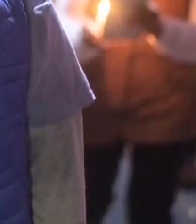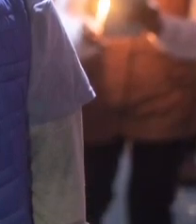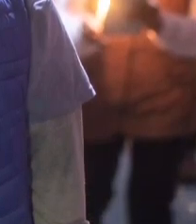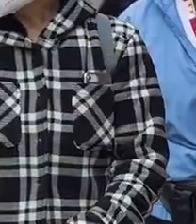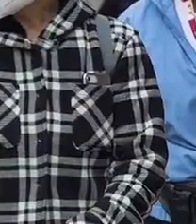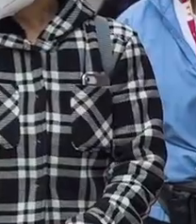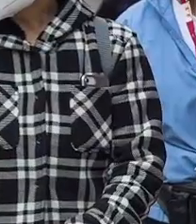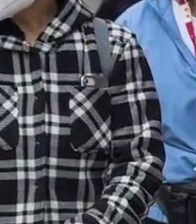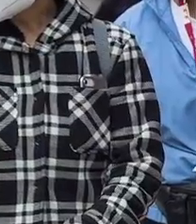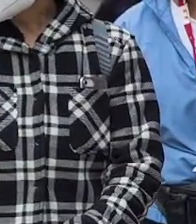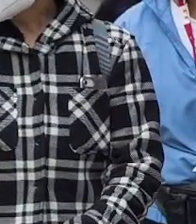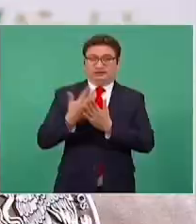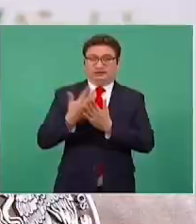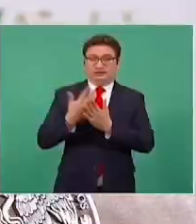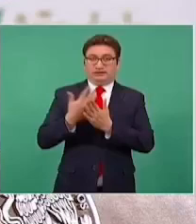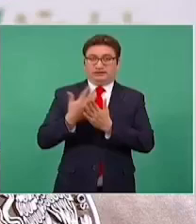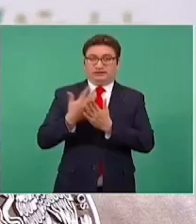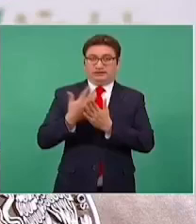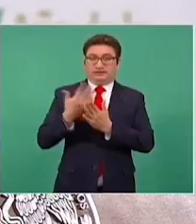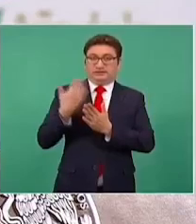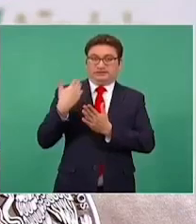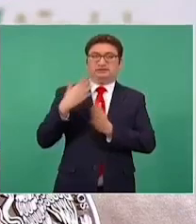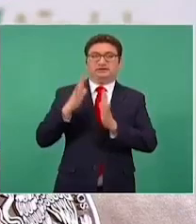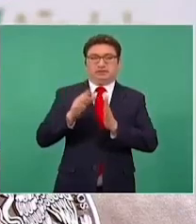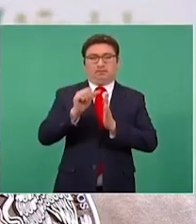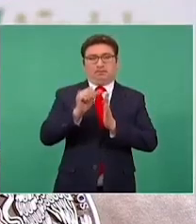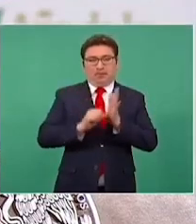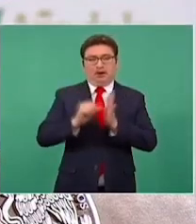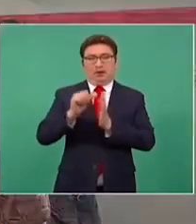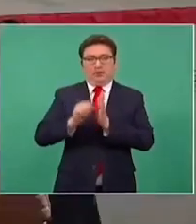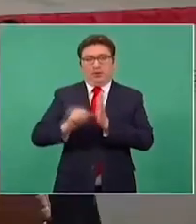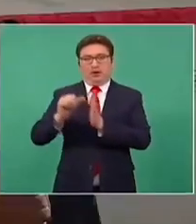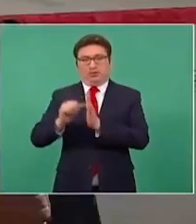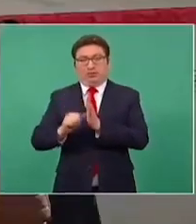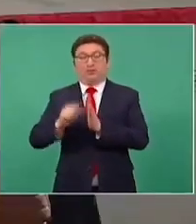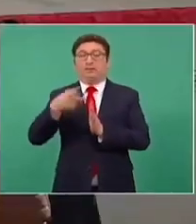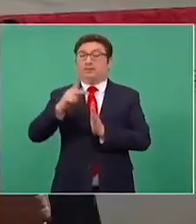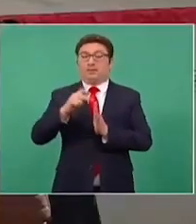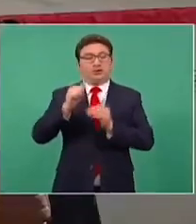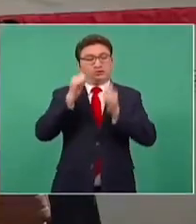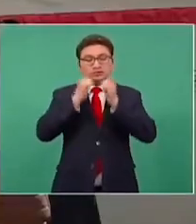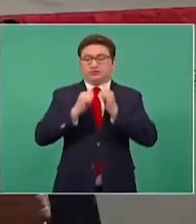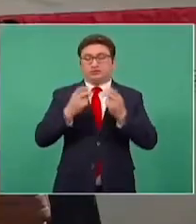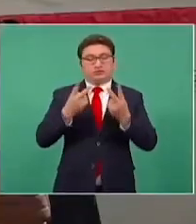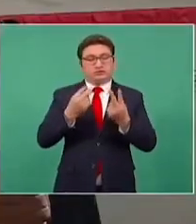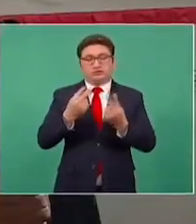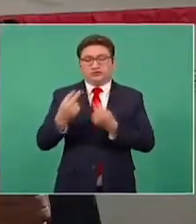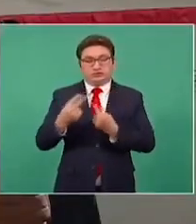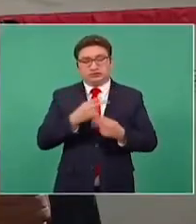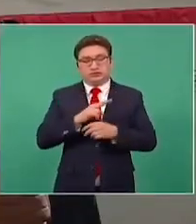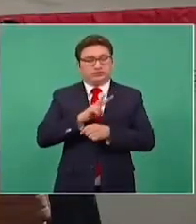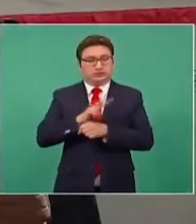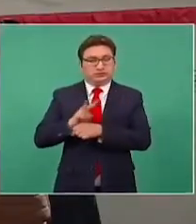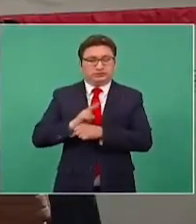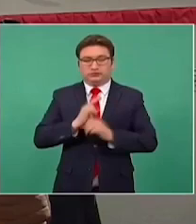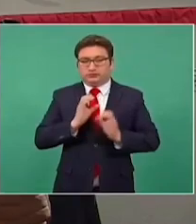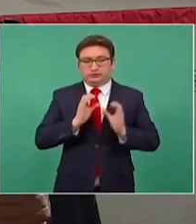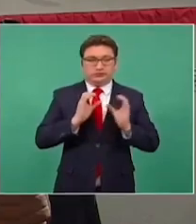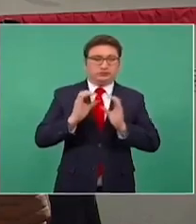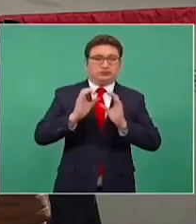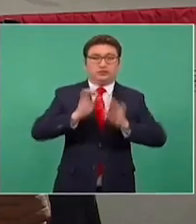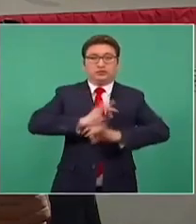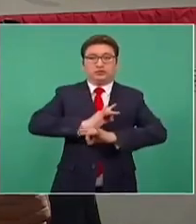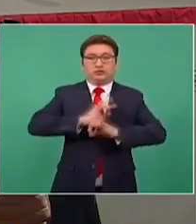de las fases de la próxima vacuna mexicana, la vacuna patria, la que tiene retraso, la que estaría lista para el próximo